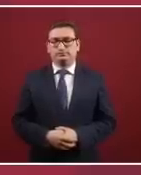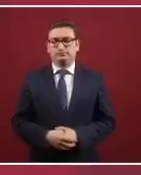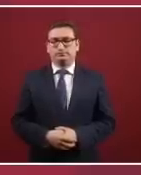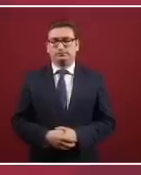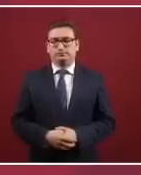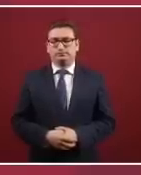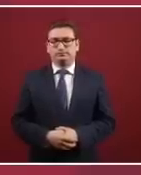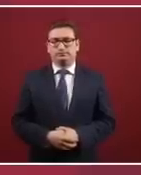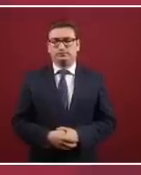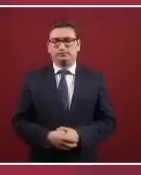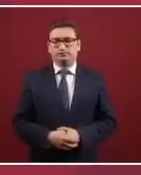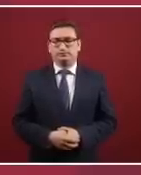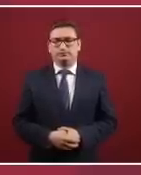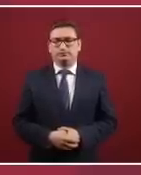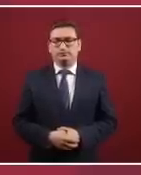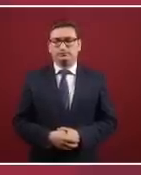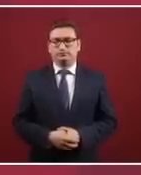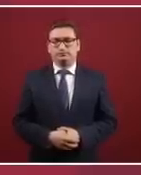Y